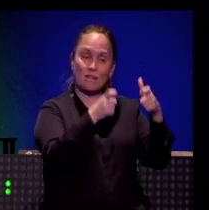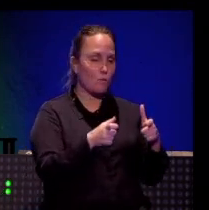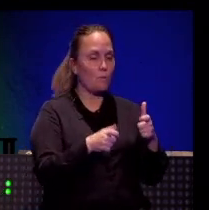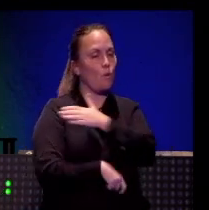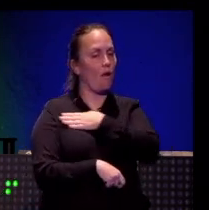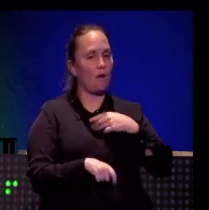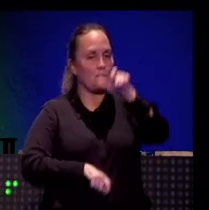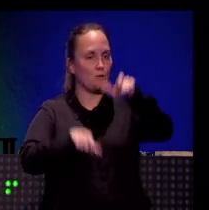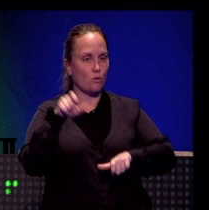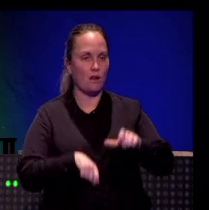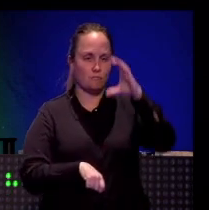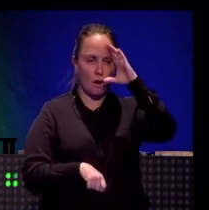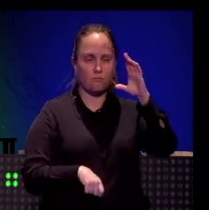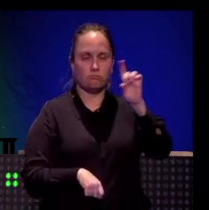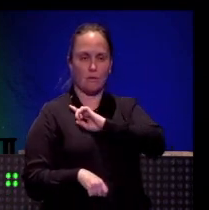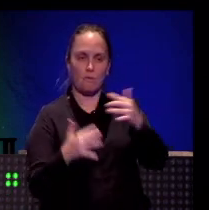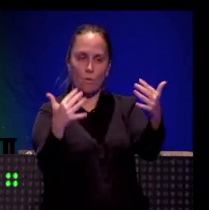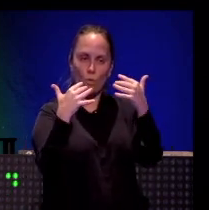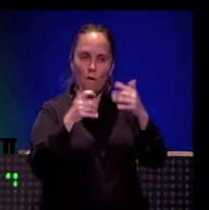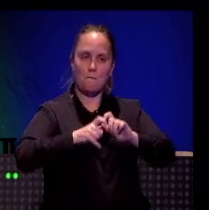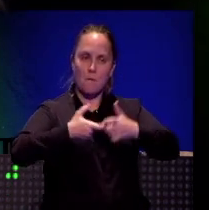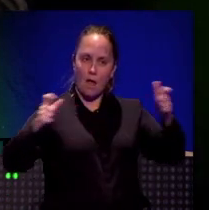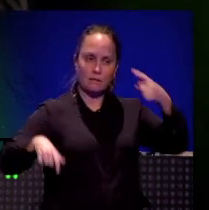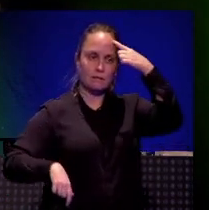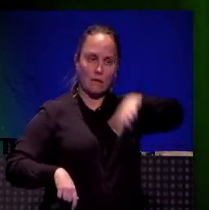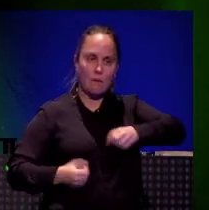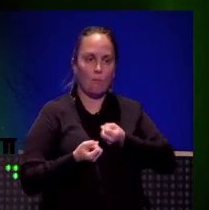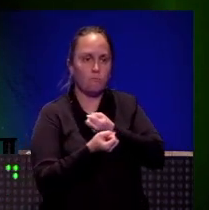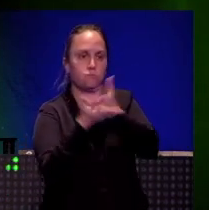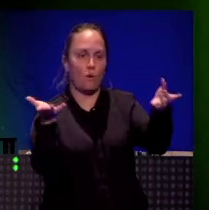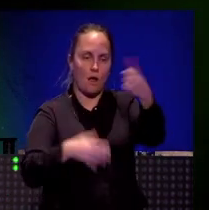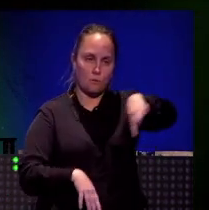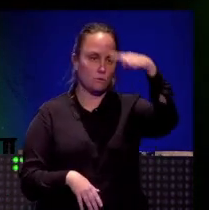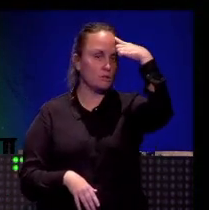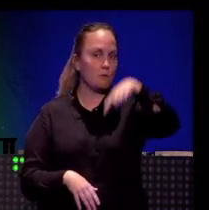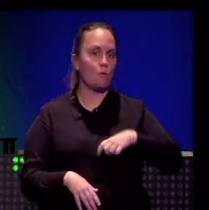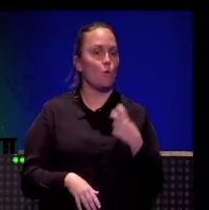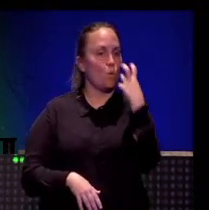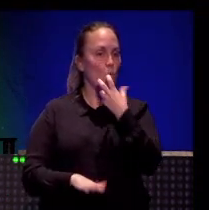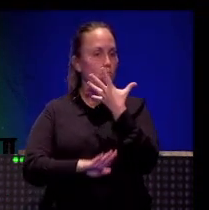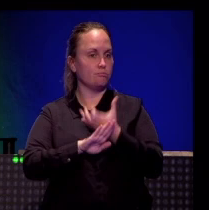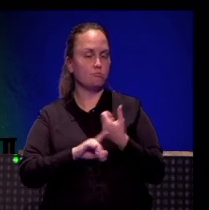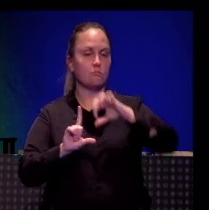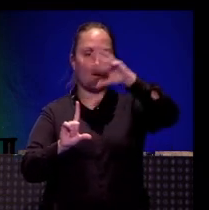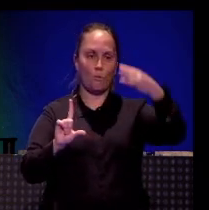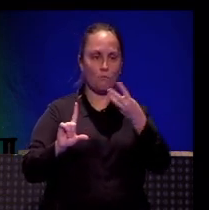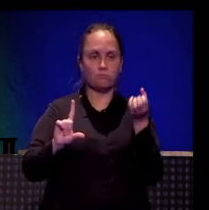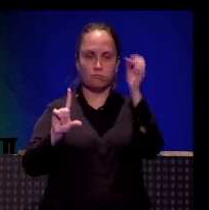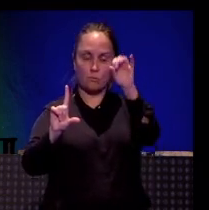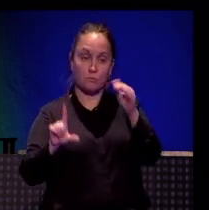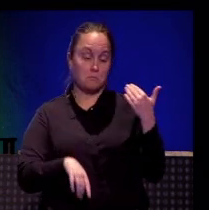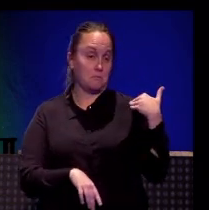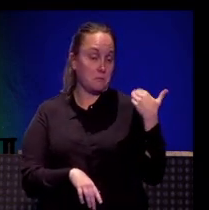conociendo que sepan de lo que de lo que hablo que pueda entretener que puedo crear podcast que puedo trabajar una página web de reactor como estuve hasta hace